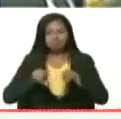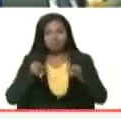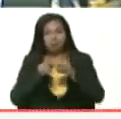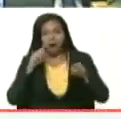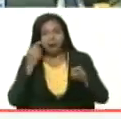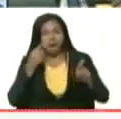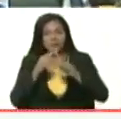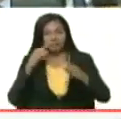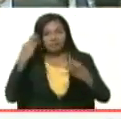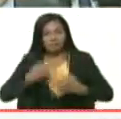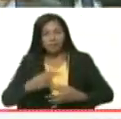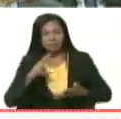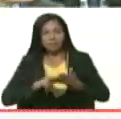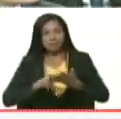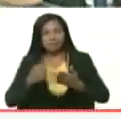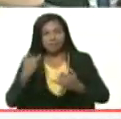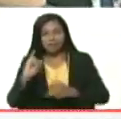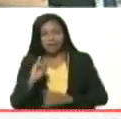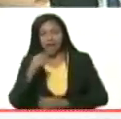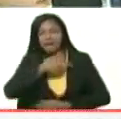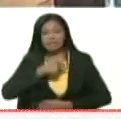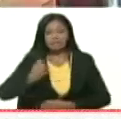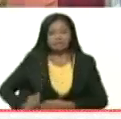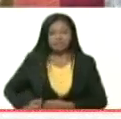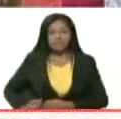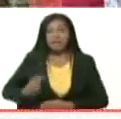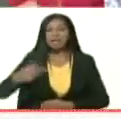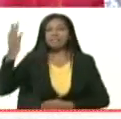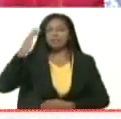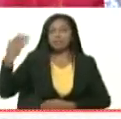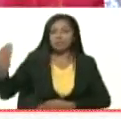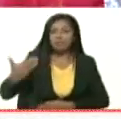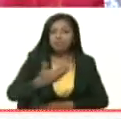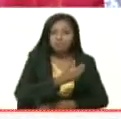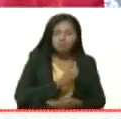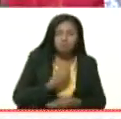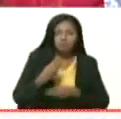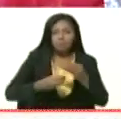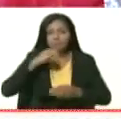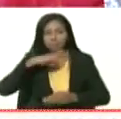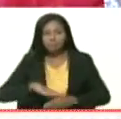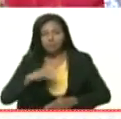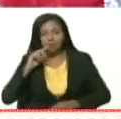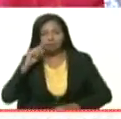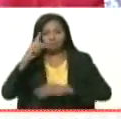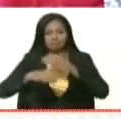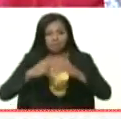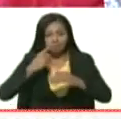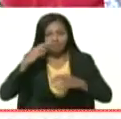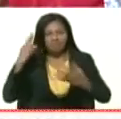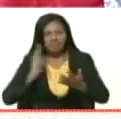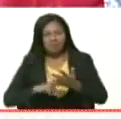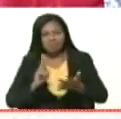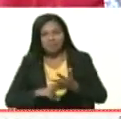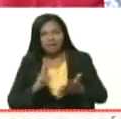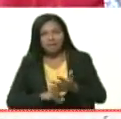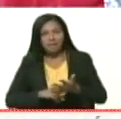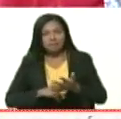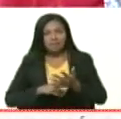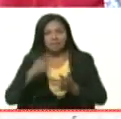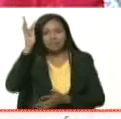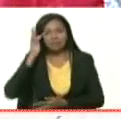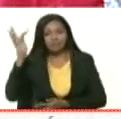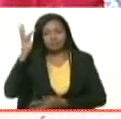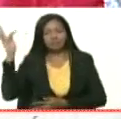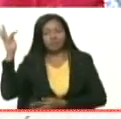a la realidad china, que supo recoger la historia milenaria de la filosofía